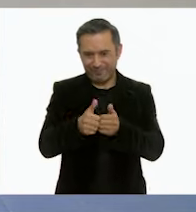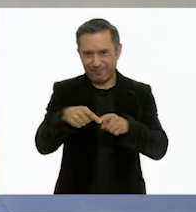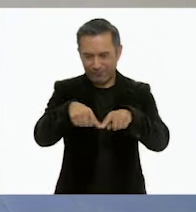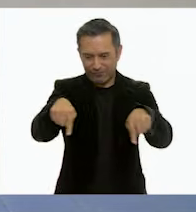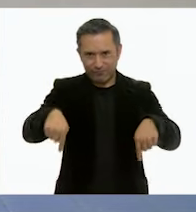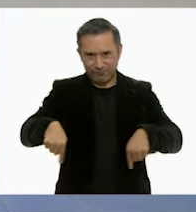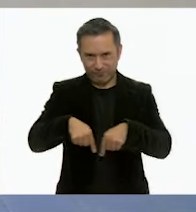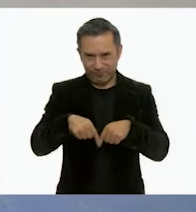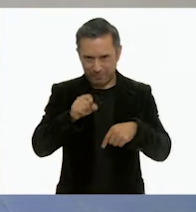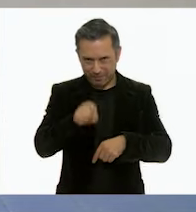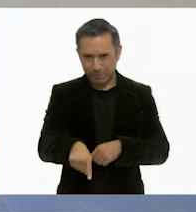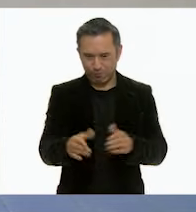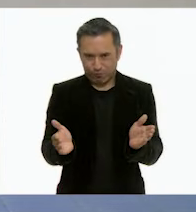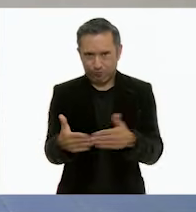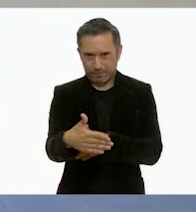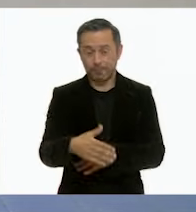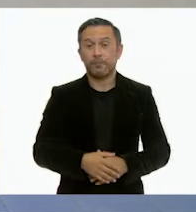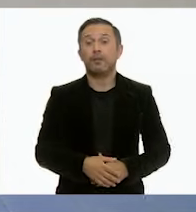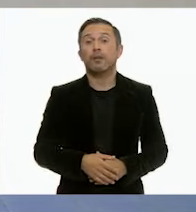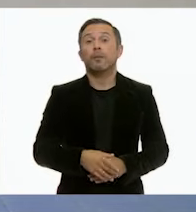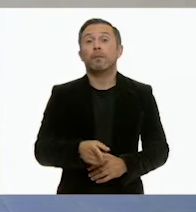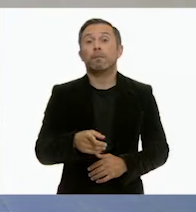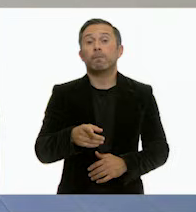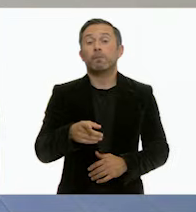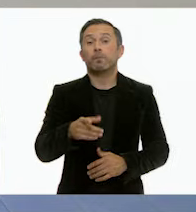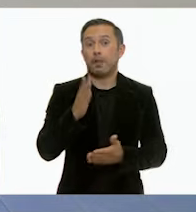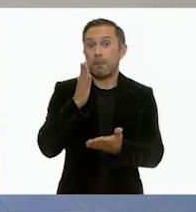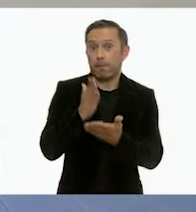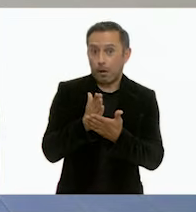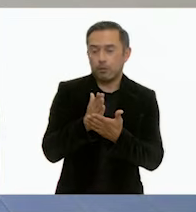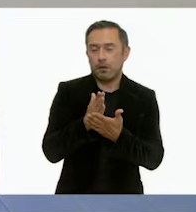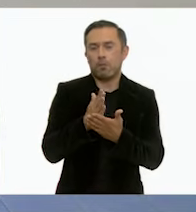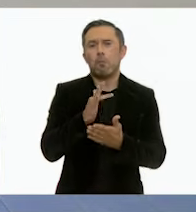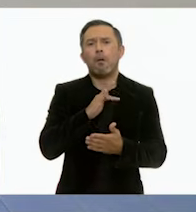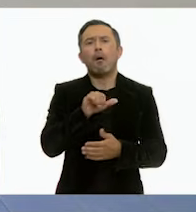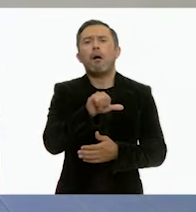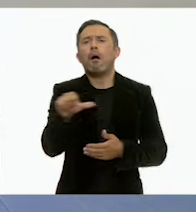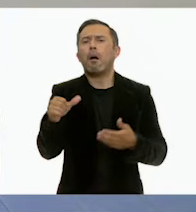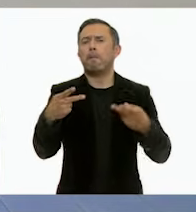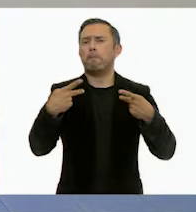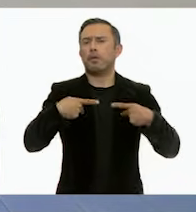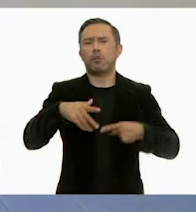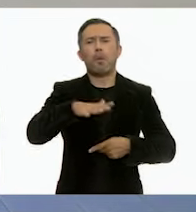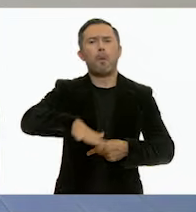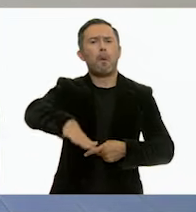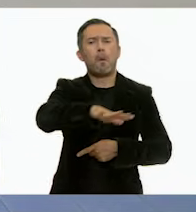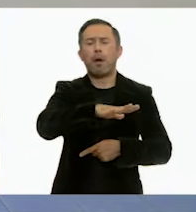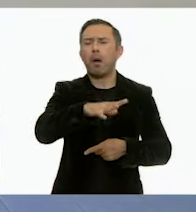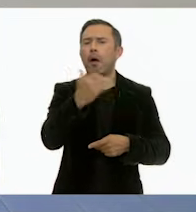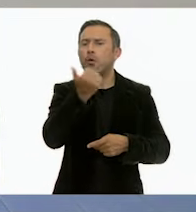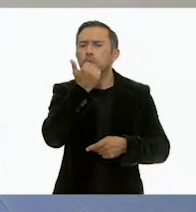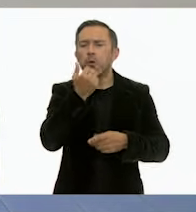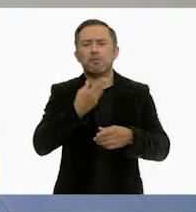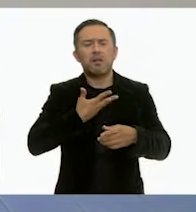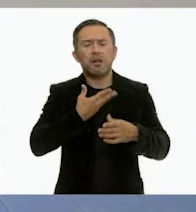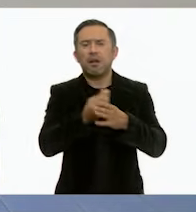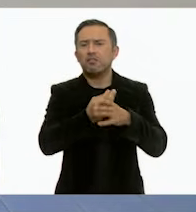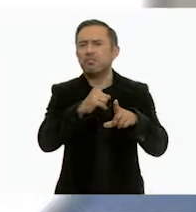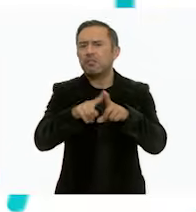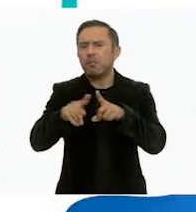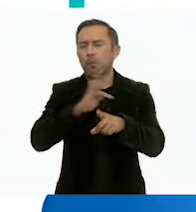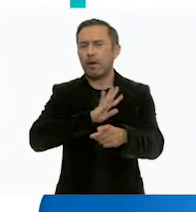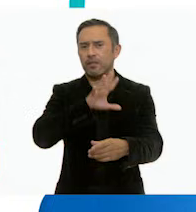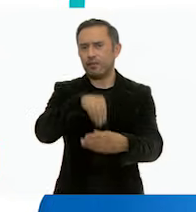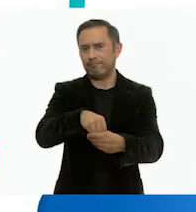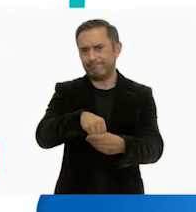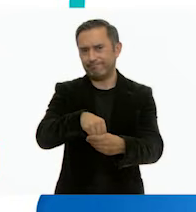activa puede ser inclusiva, aterrizada a todo el tipo de población del alumnado que tengamos.